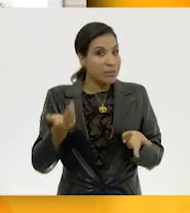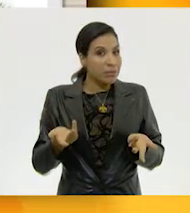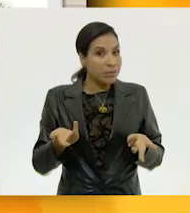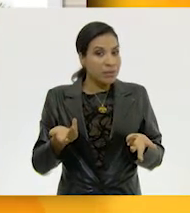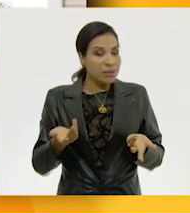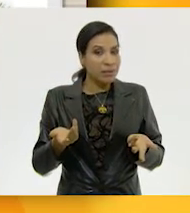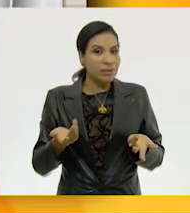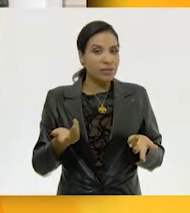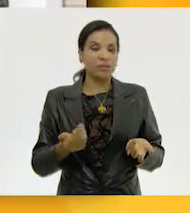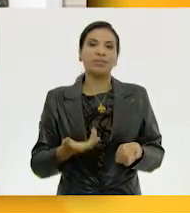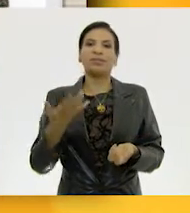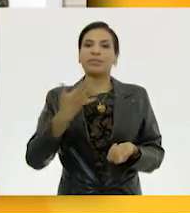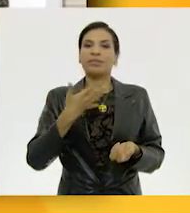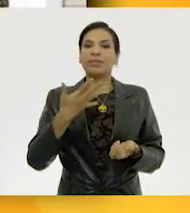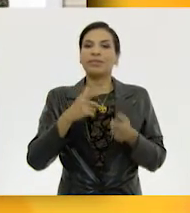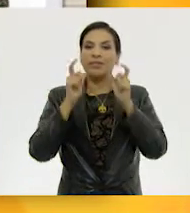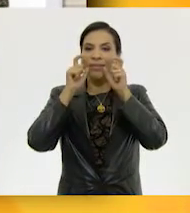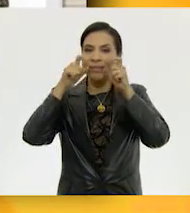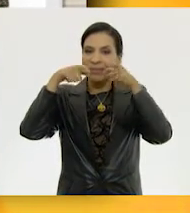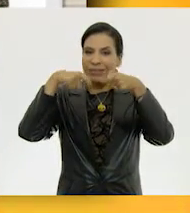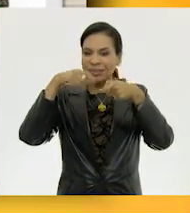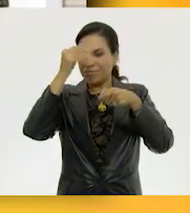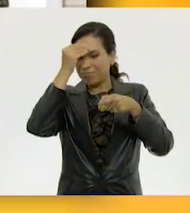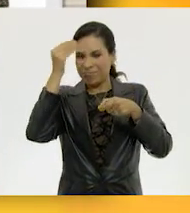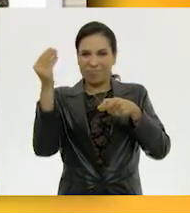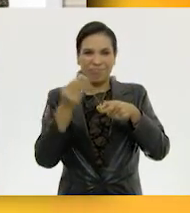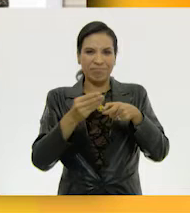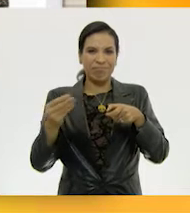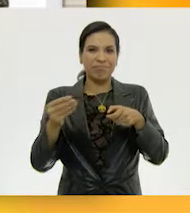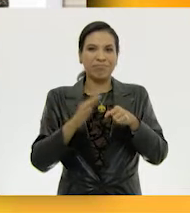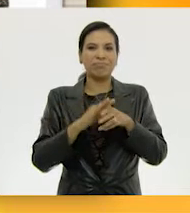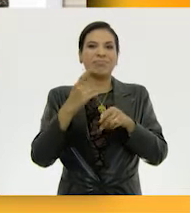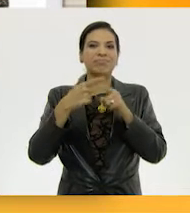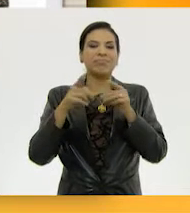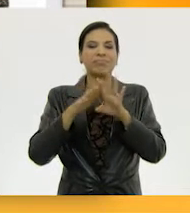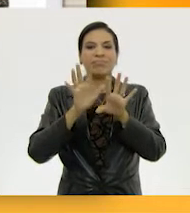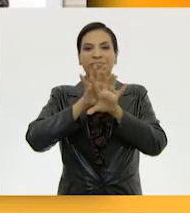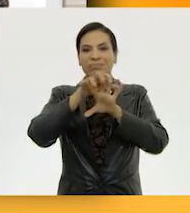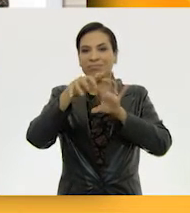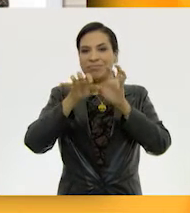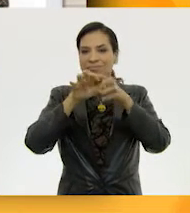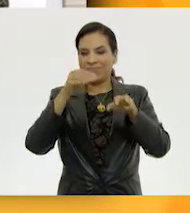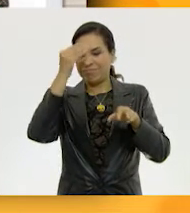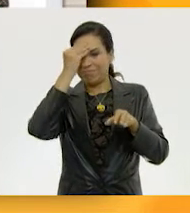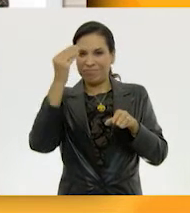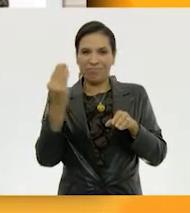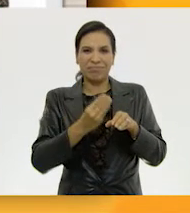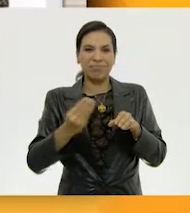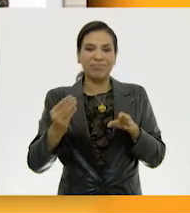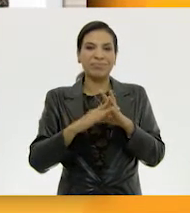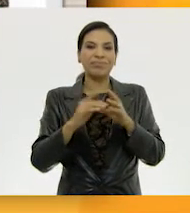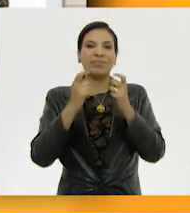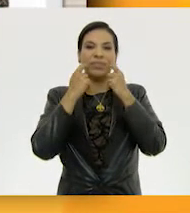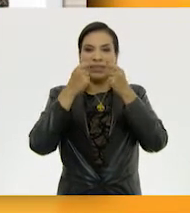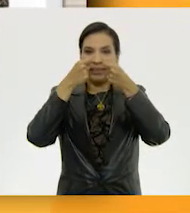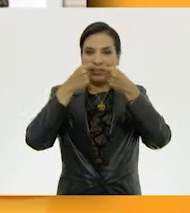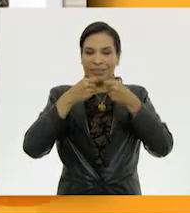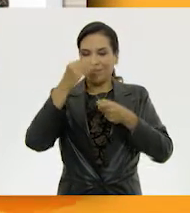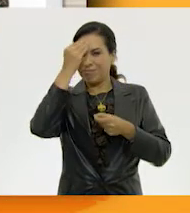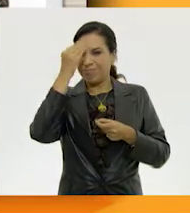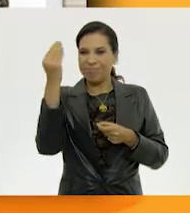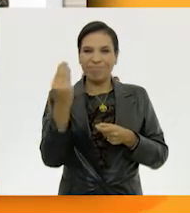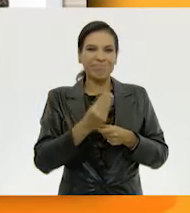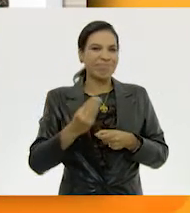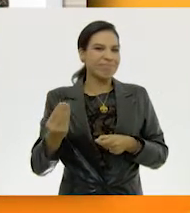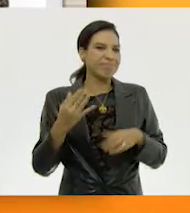usted? Tiene colmillos horrendos y un par de garras terribles, unos dientes